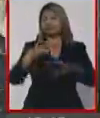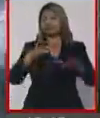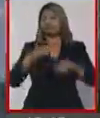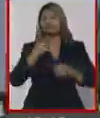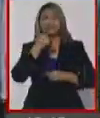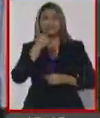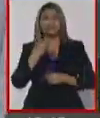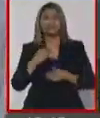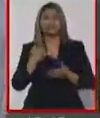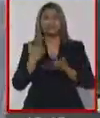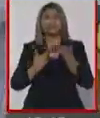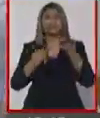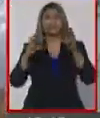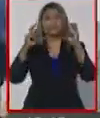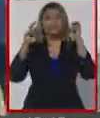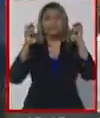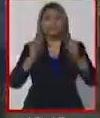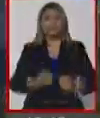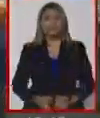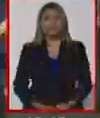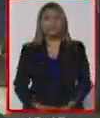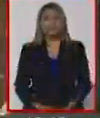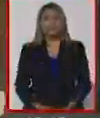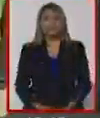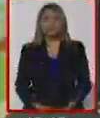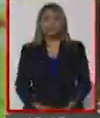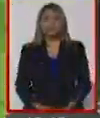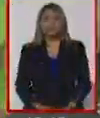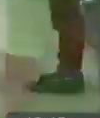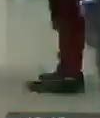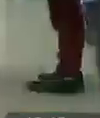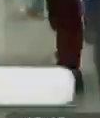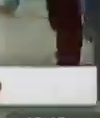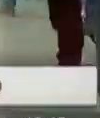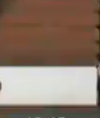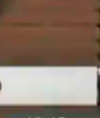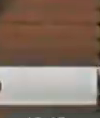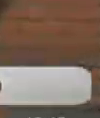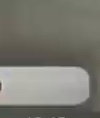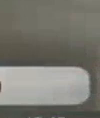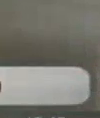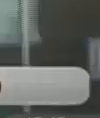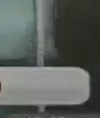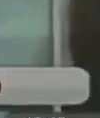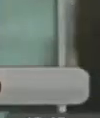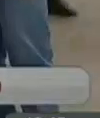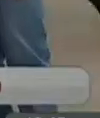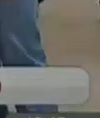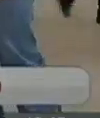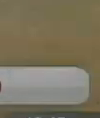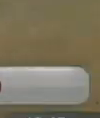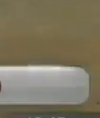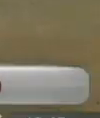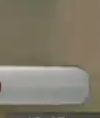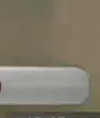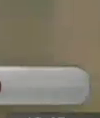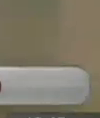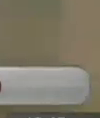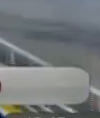realizará un pronunciamiento acerca de este tema.